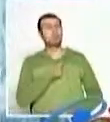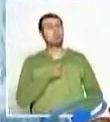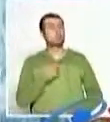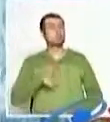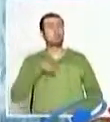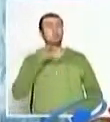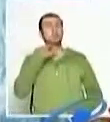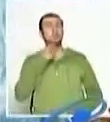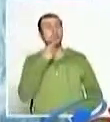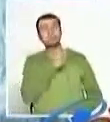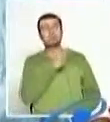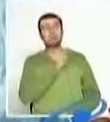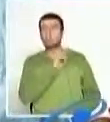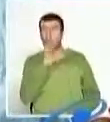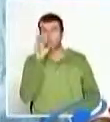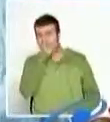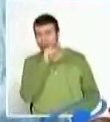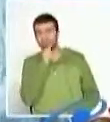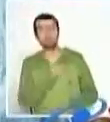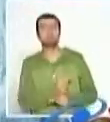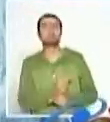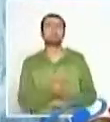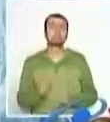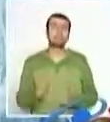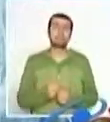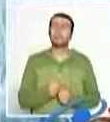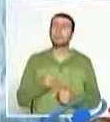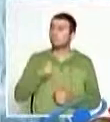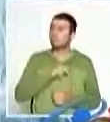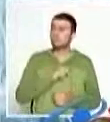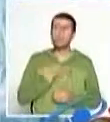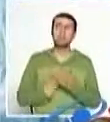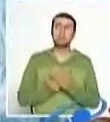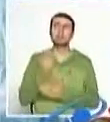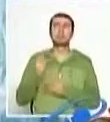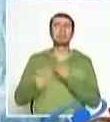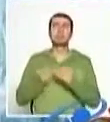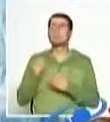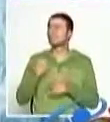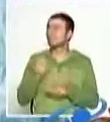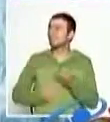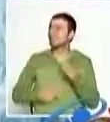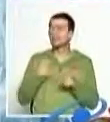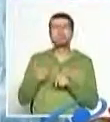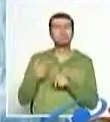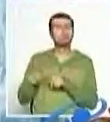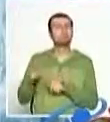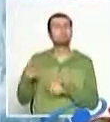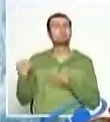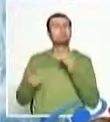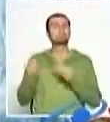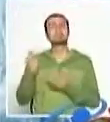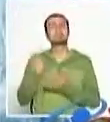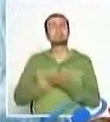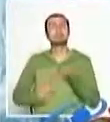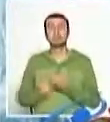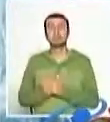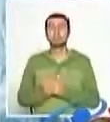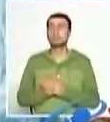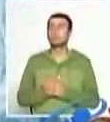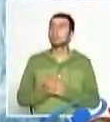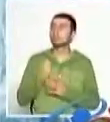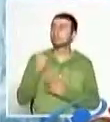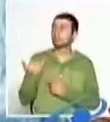nunca le prestamos atención a eso. ¿Qué empezamos a hacer nosotros con estos pacientes? Teniendo en cuenta